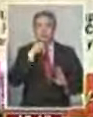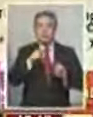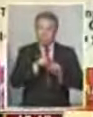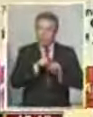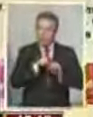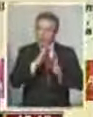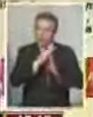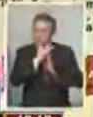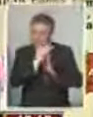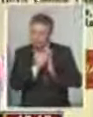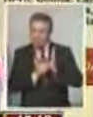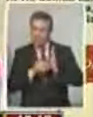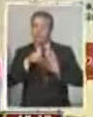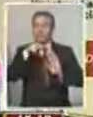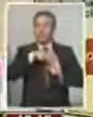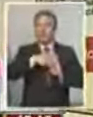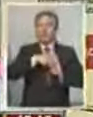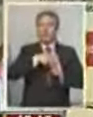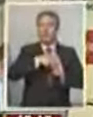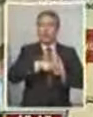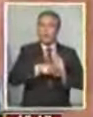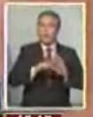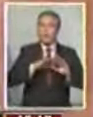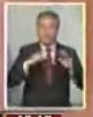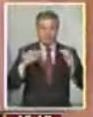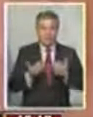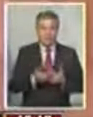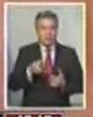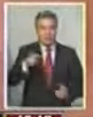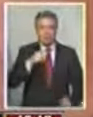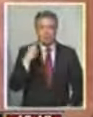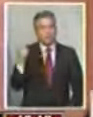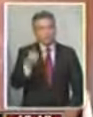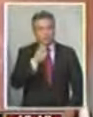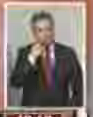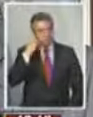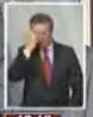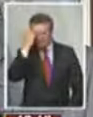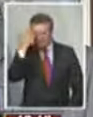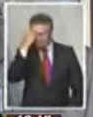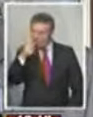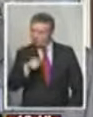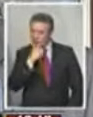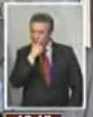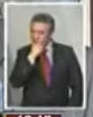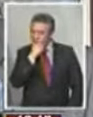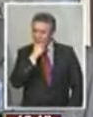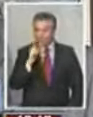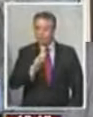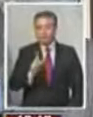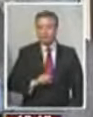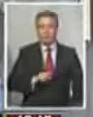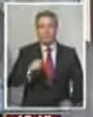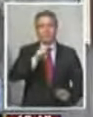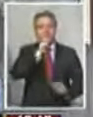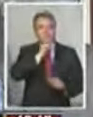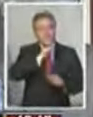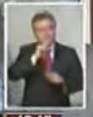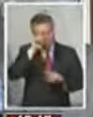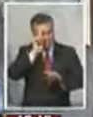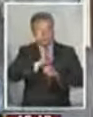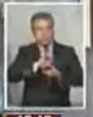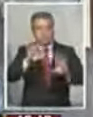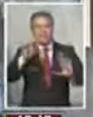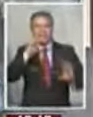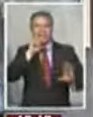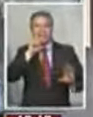general, pero que antes del acuerdo logrado este martes no convencía a los expertos. No estaba claro quién tenía la carga de la